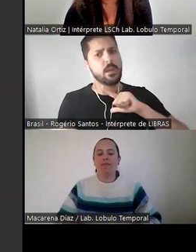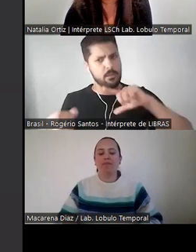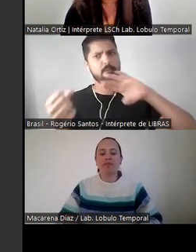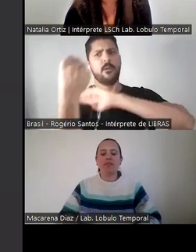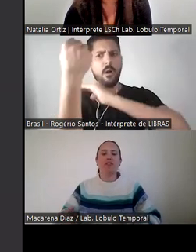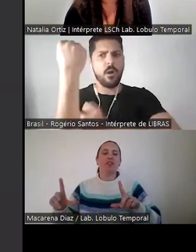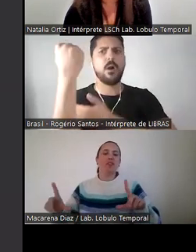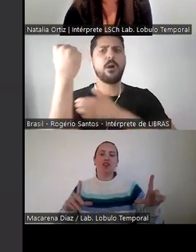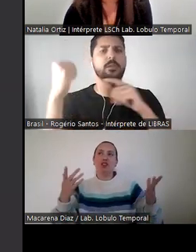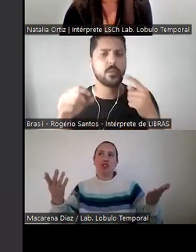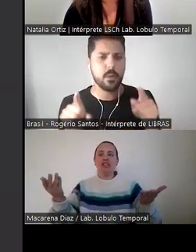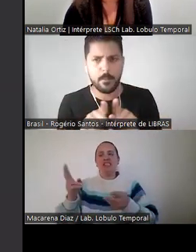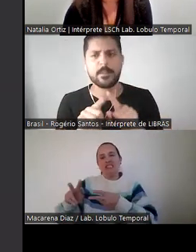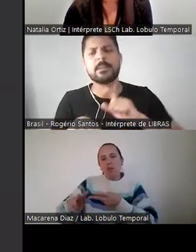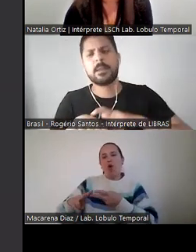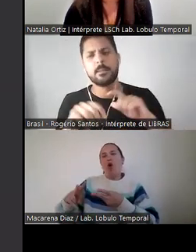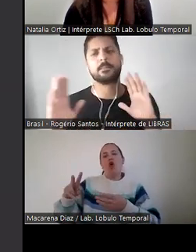temporal,